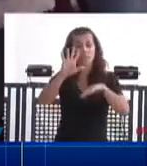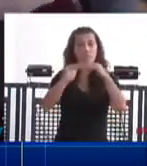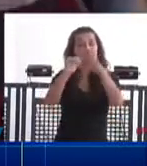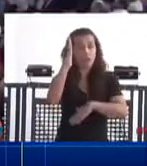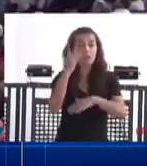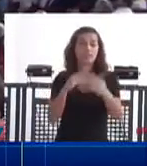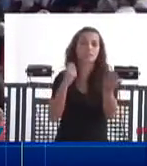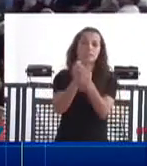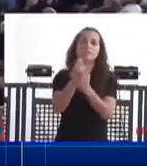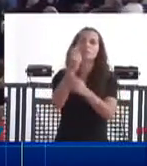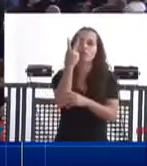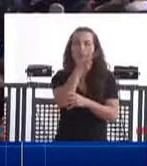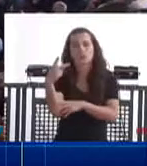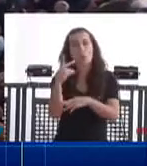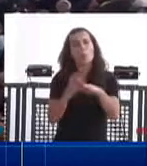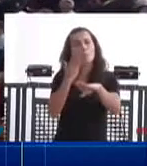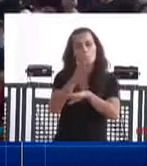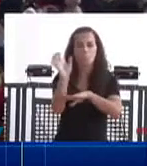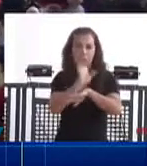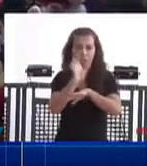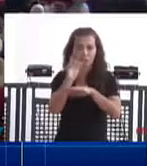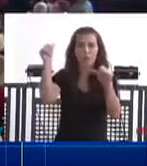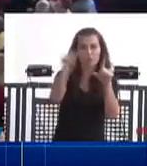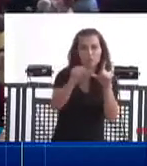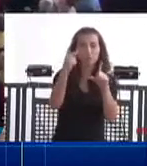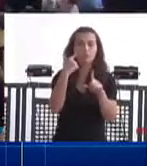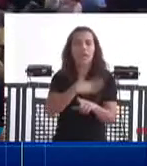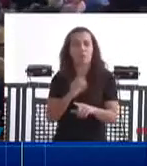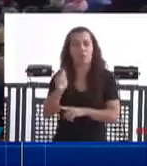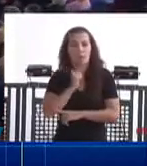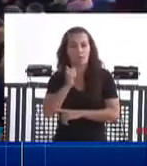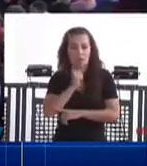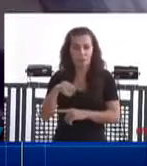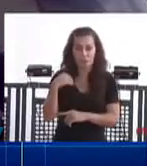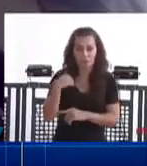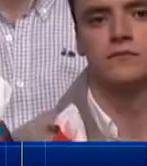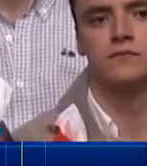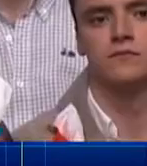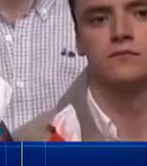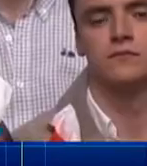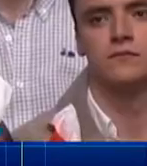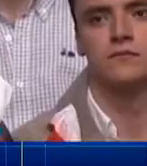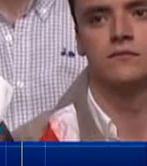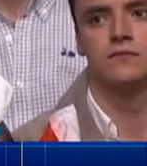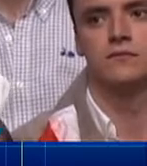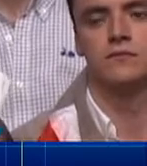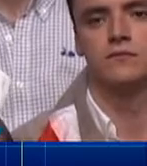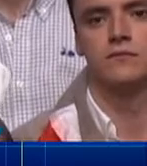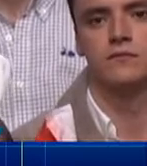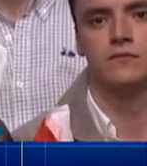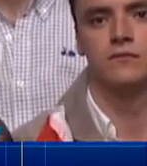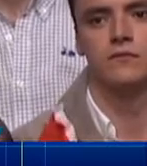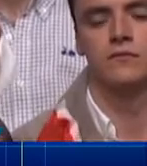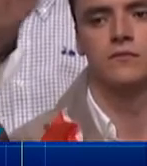acepta la Constitución. Pero bueno, allá ellos, allá los caudillos regionales y los varones con lo que dicen. También